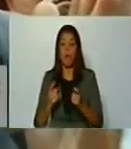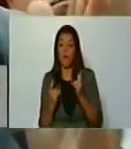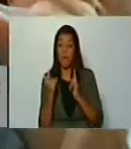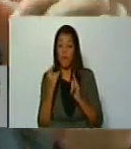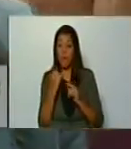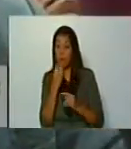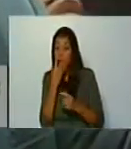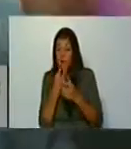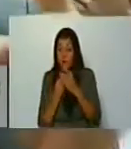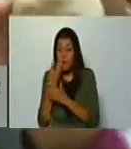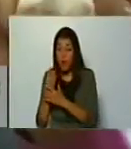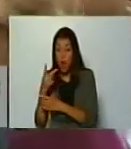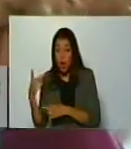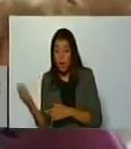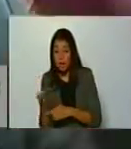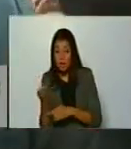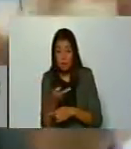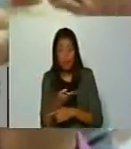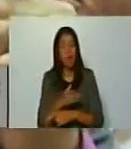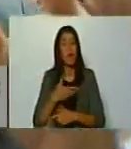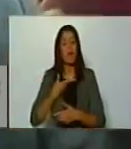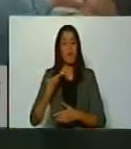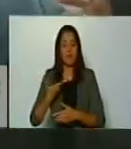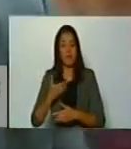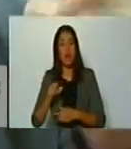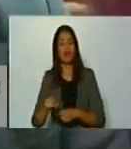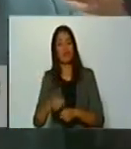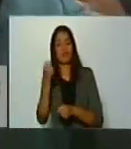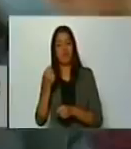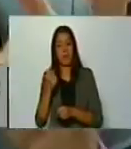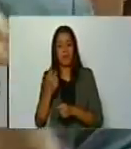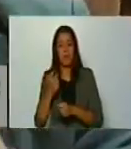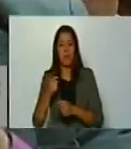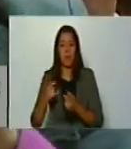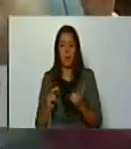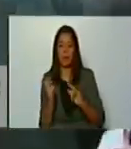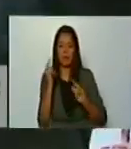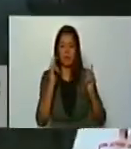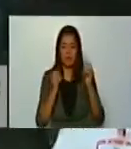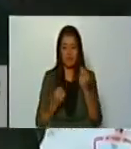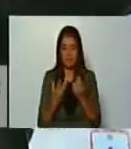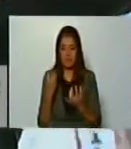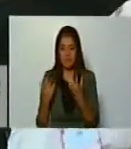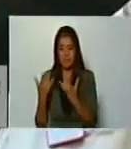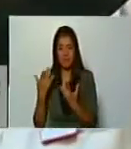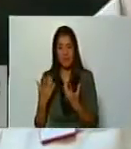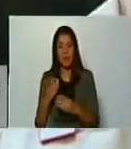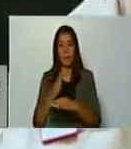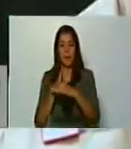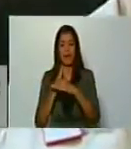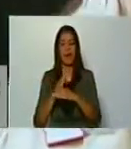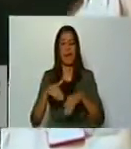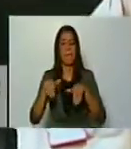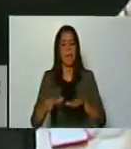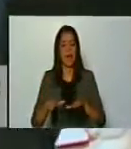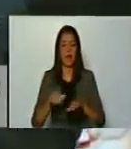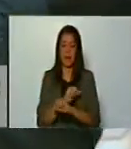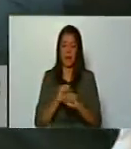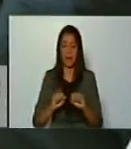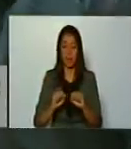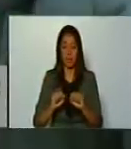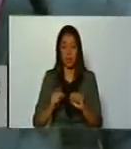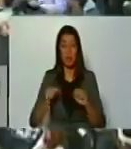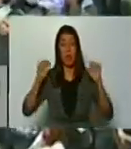Presidenta, pero jamás, jamás detendrán la primavera. ¡Que viva el pueblo de Chávez! ¡Que viva la